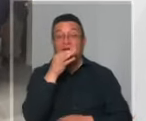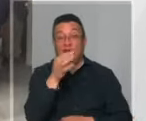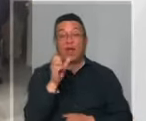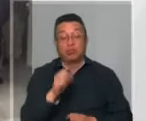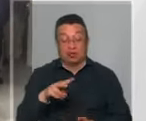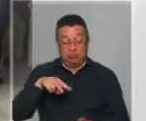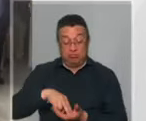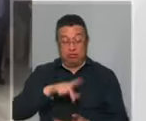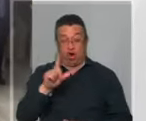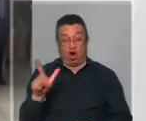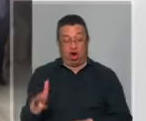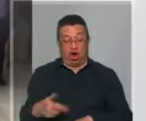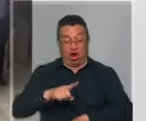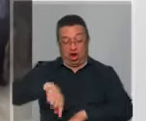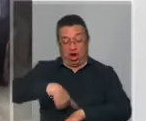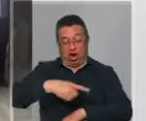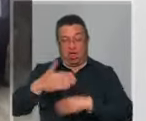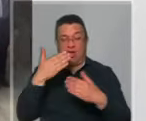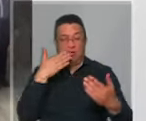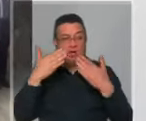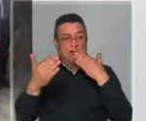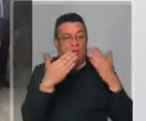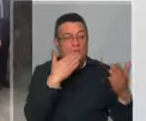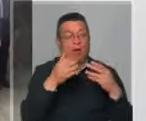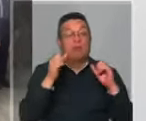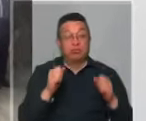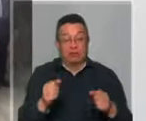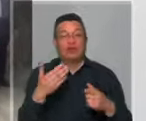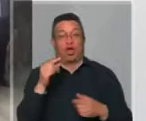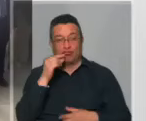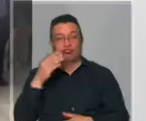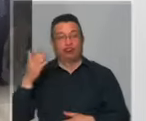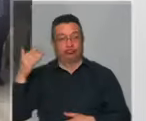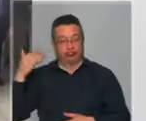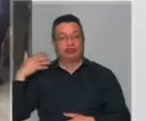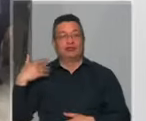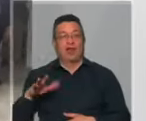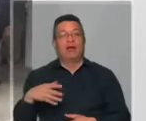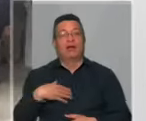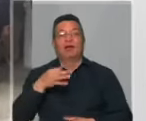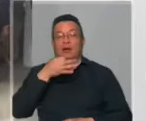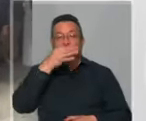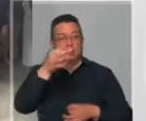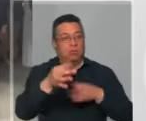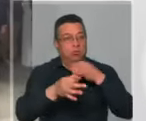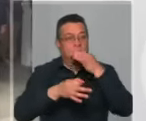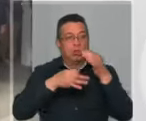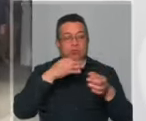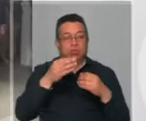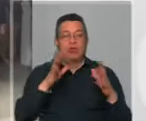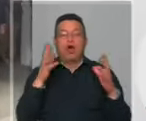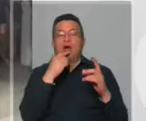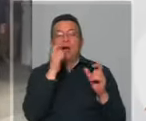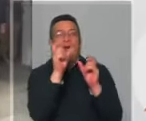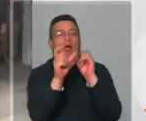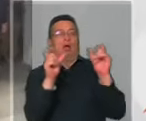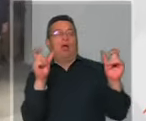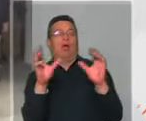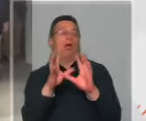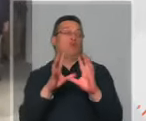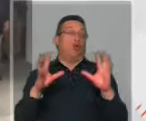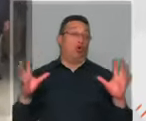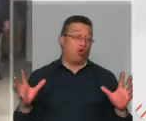horas aquí y hablar horas con ustedes. Y es lo que ha estado haciendo en el último tiempo con sus frases muy rimbombantes, ¿no? Pero